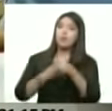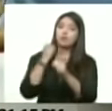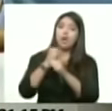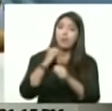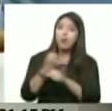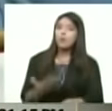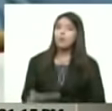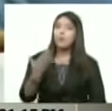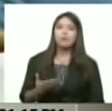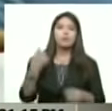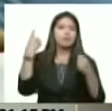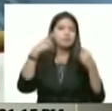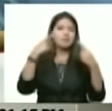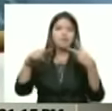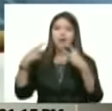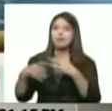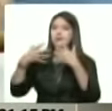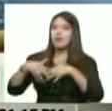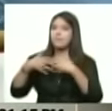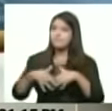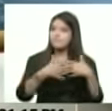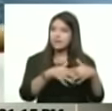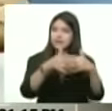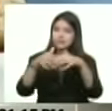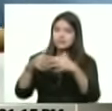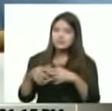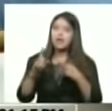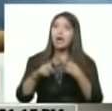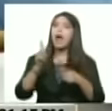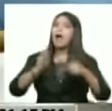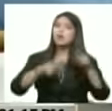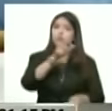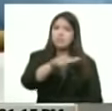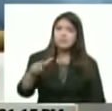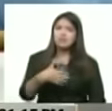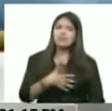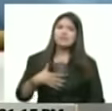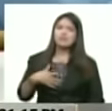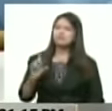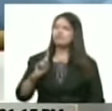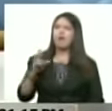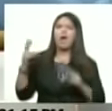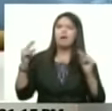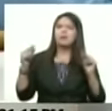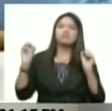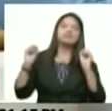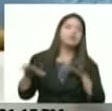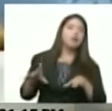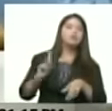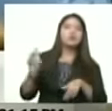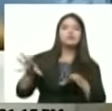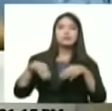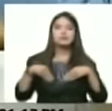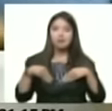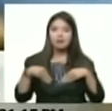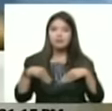importante con los distintos sectores productivos. Aquellos sectores o aquellas personas que quieran abandonar el diálogo, que quieran no aceptar